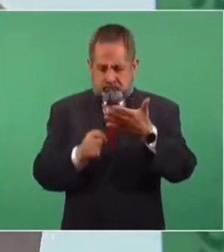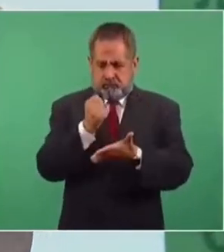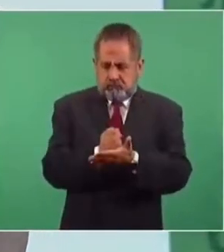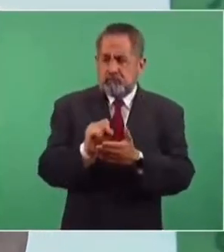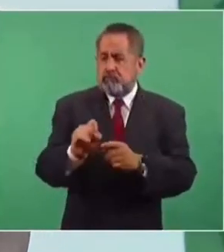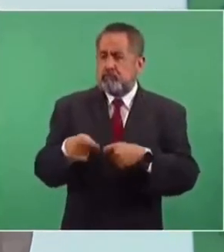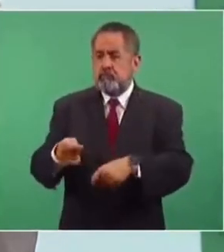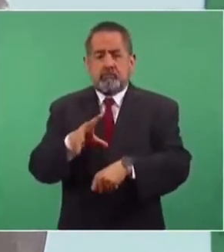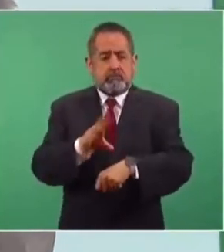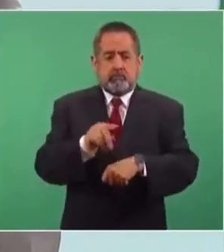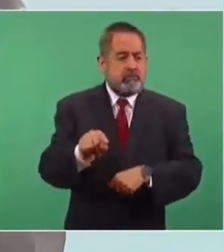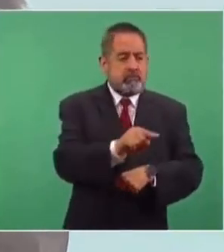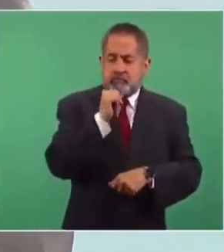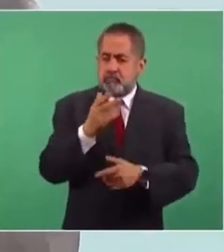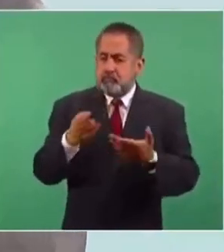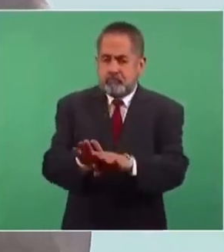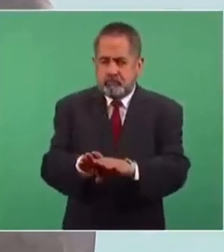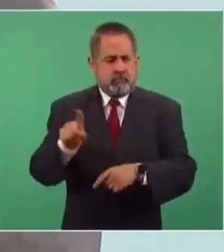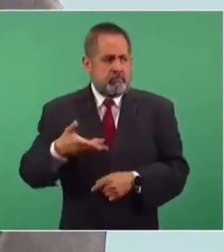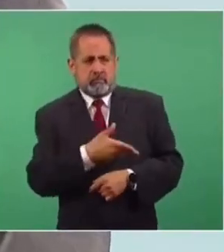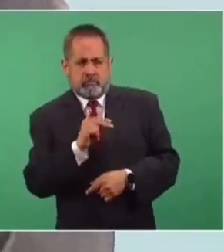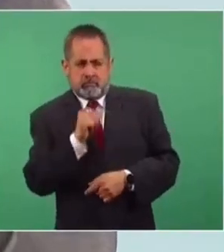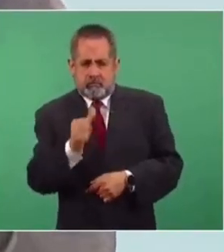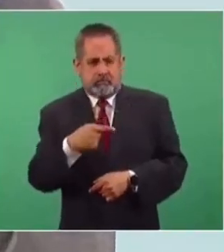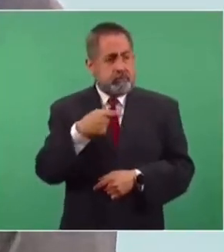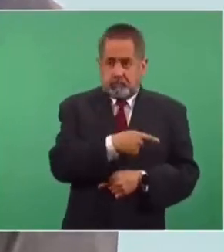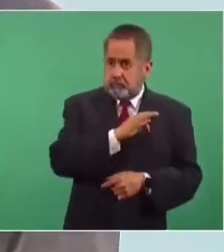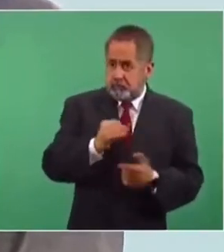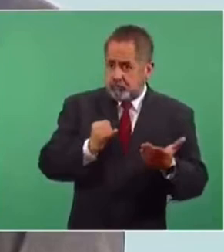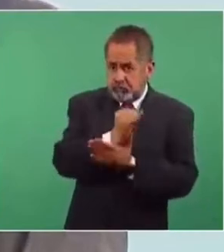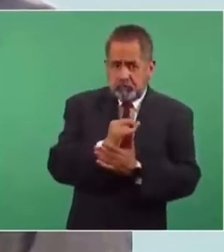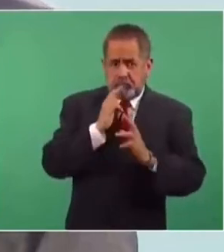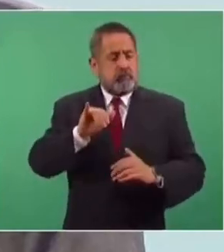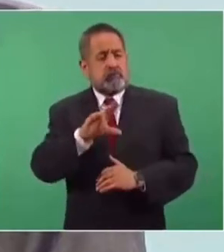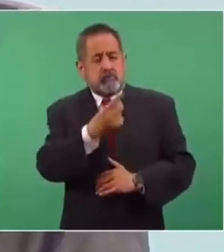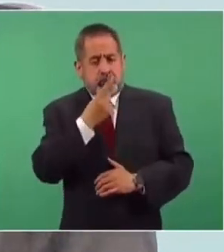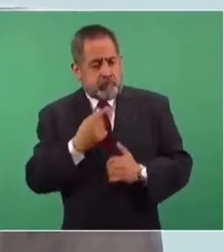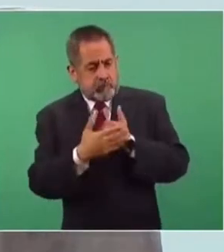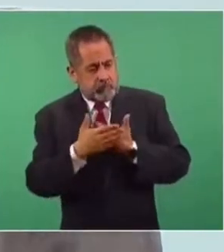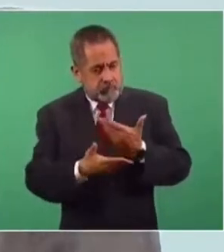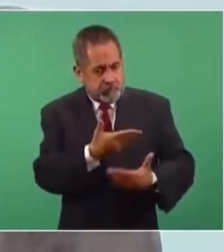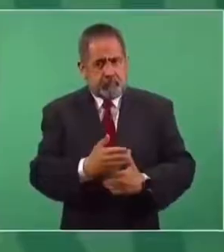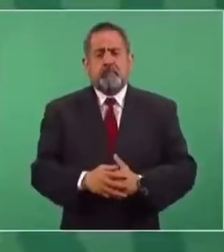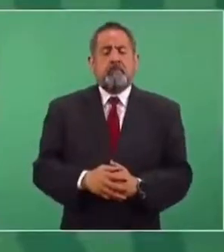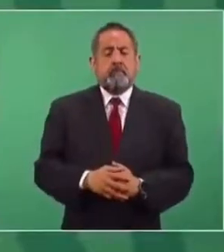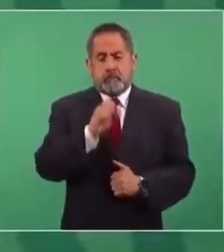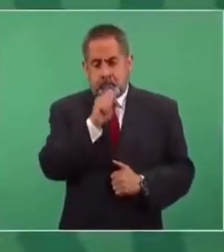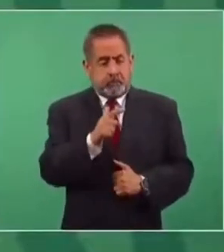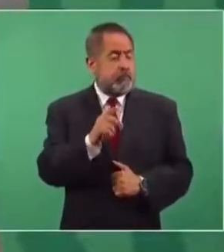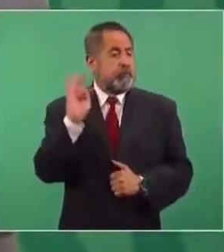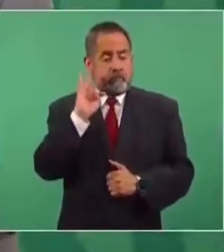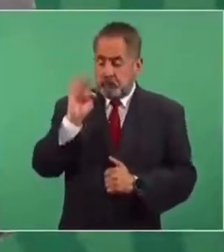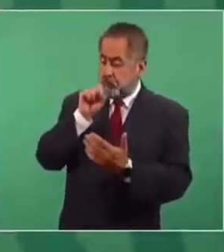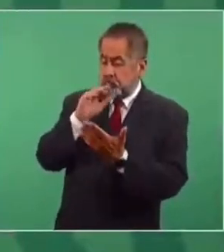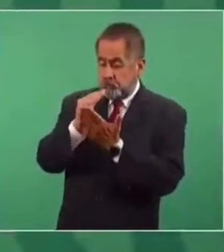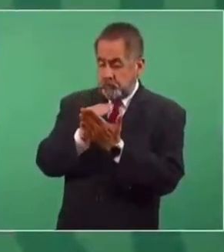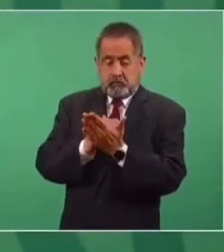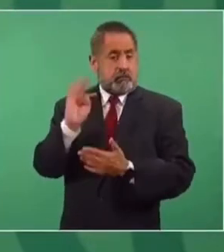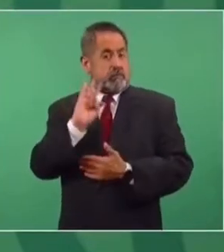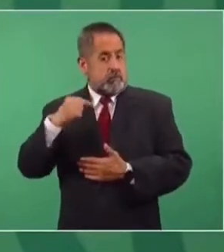no lo solicitaron y si es de su competencia o no resolver sobre este caso. Asimismo, y si mi petición es legalmente